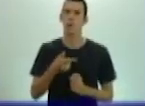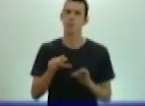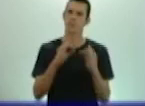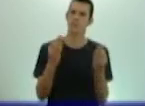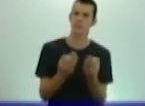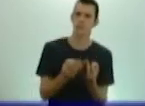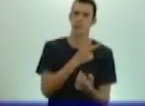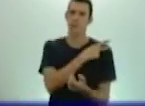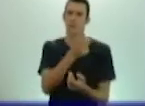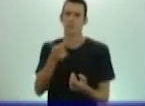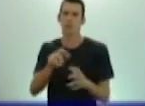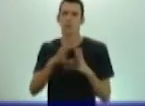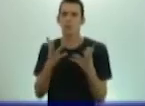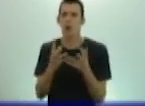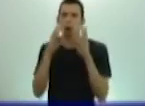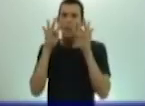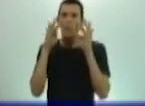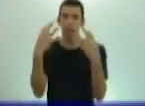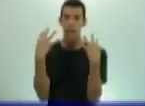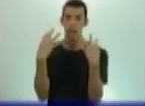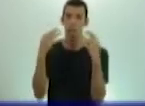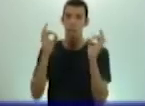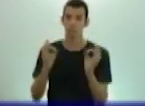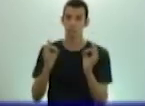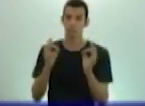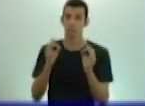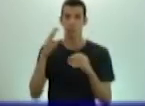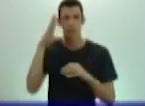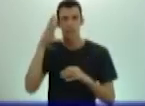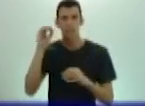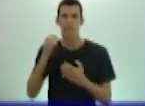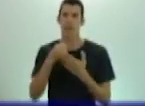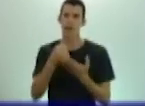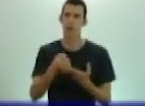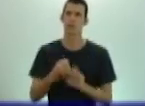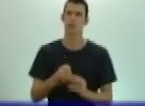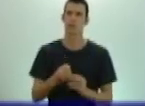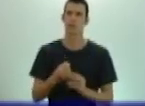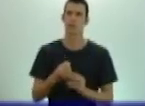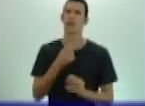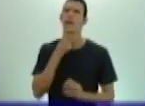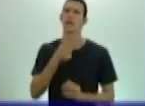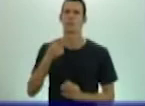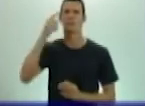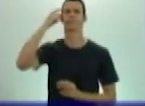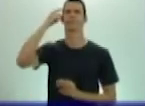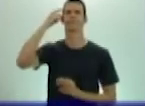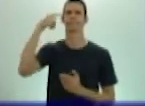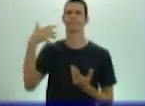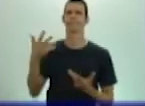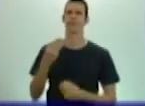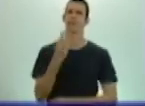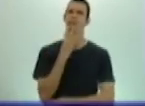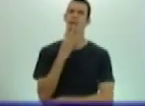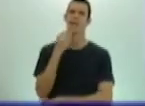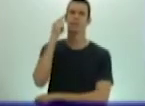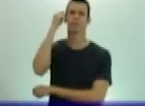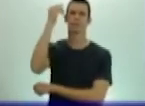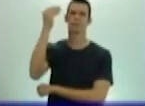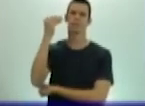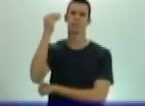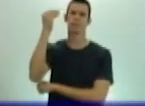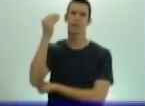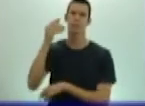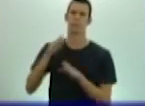que lo conocen, que Lenin se dio cuenta que la vía pacífica ya no era posible para lograr tomar el poder político, el poder social y económico en